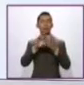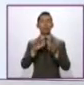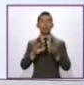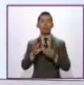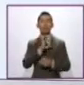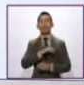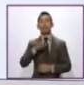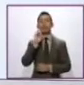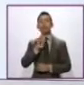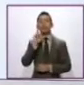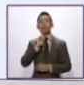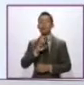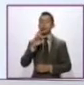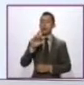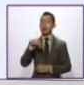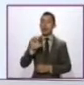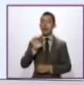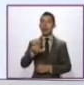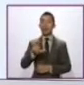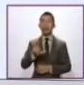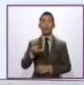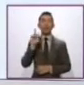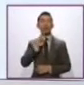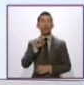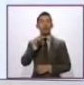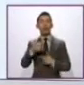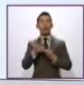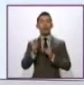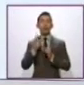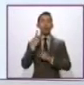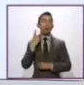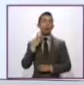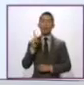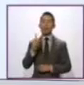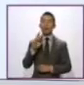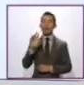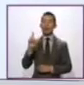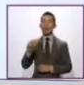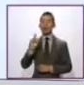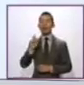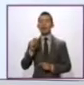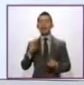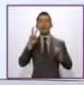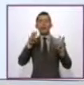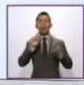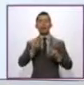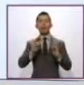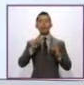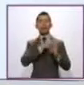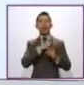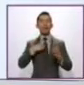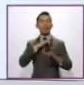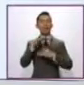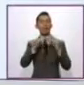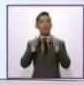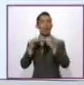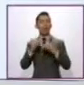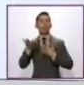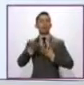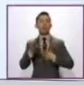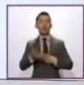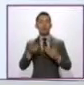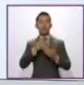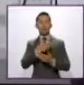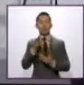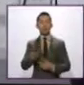la candidata Raquel Ruiz de Santiago Álvarez, candidata del PRD en el tema combate a la desigualdad. La pregunta, candidata, dice